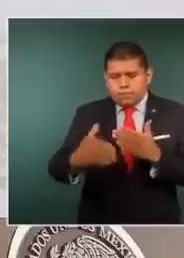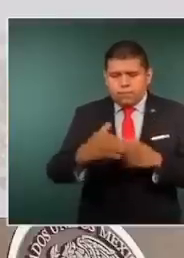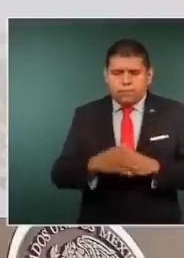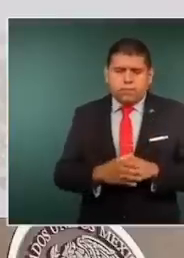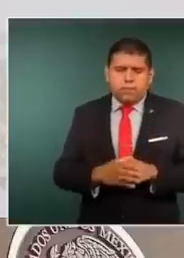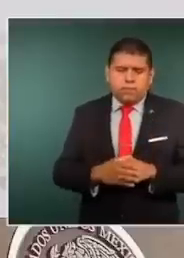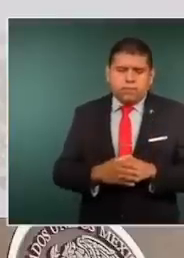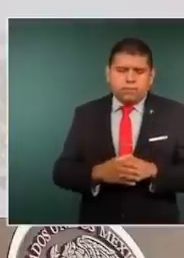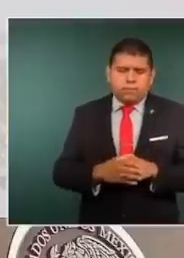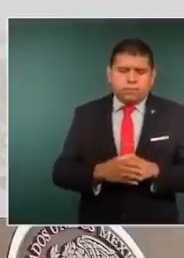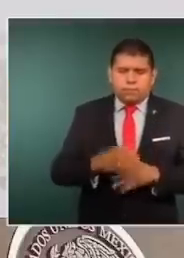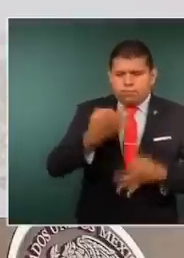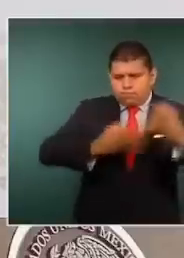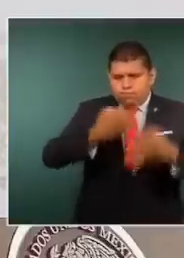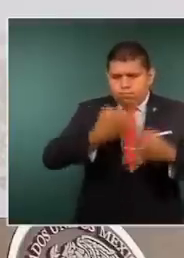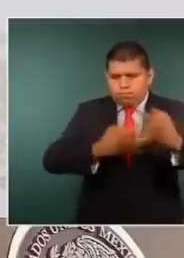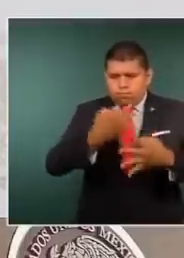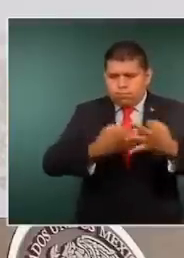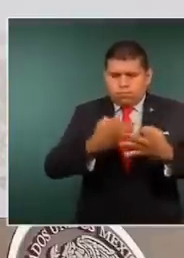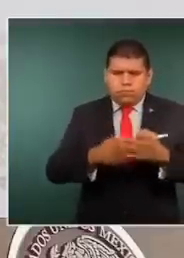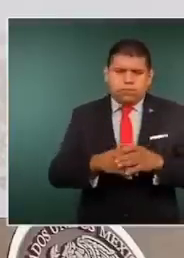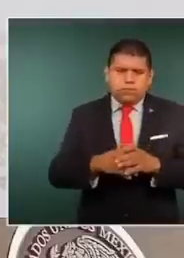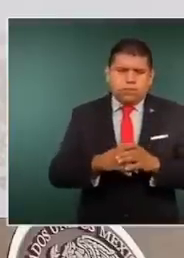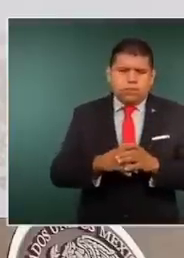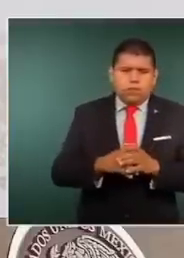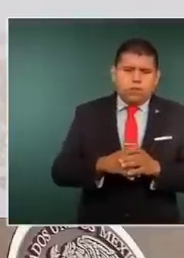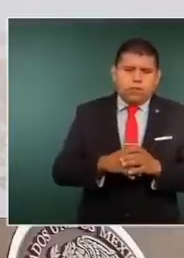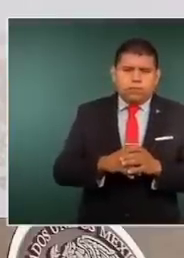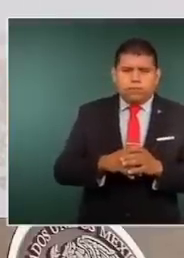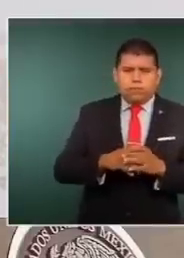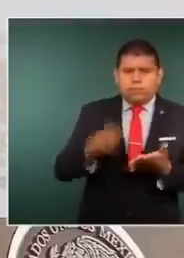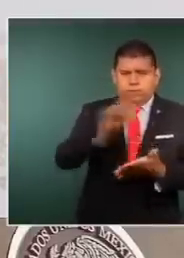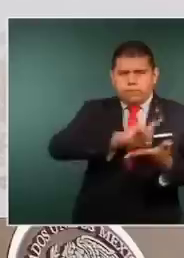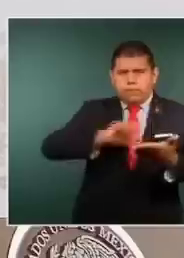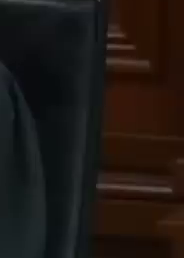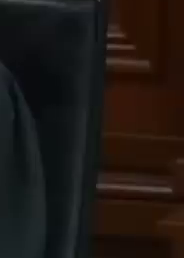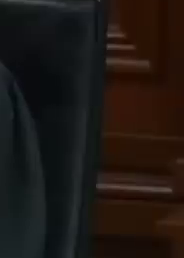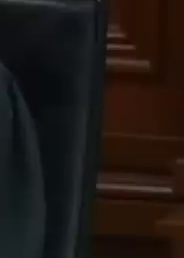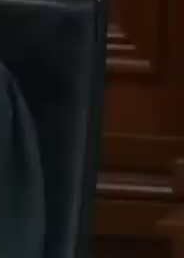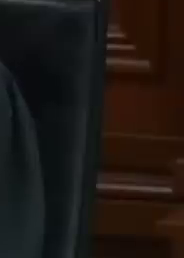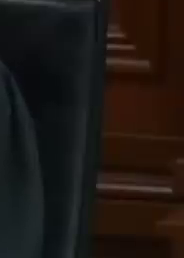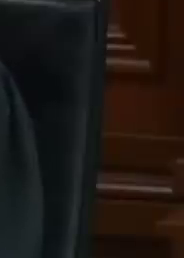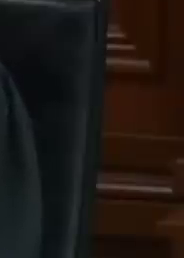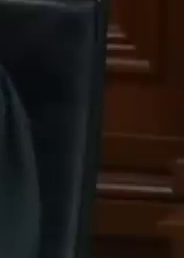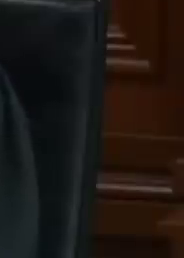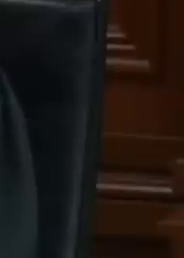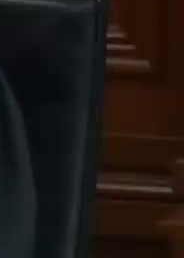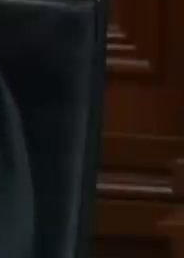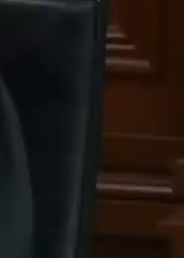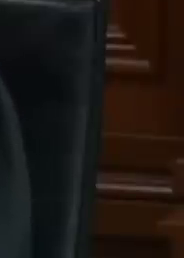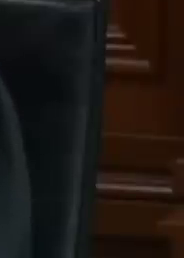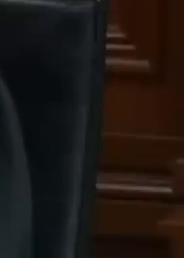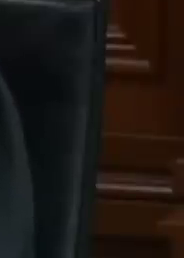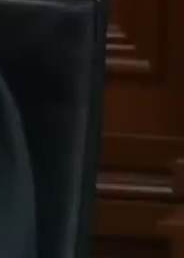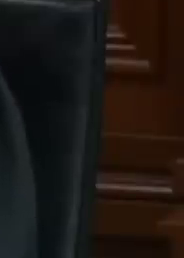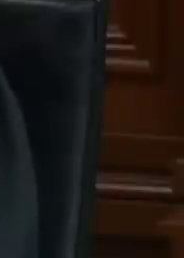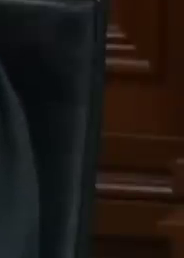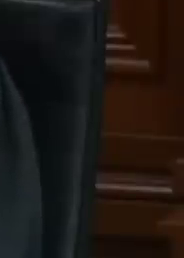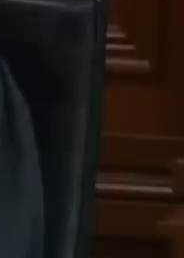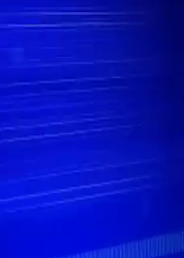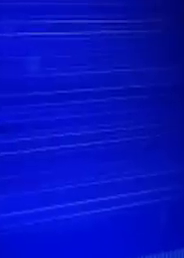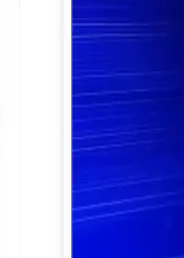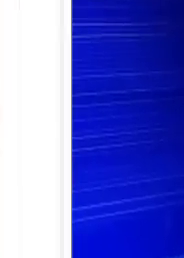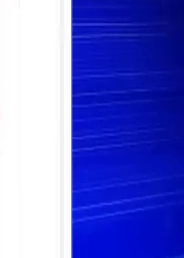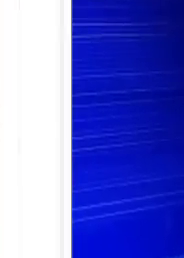Guardia Nacional es civil. Caray, es que eso es lo que tienen que entender. Y eso es lo que no quieren aceptar. Eso es